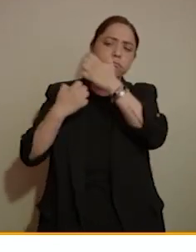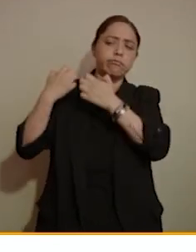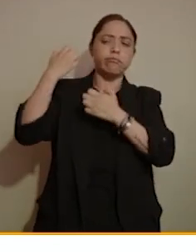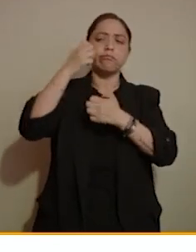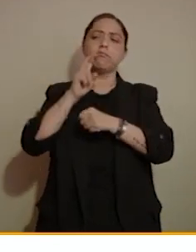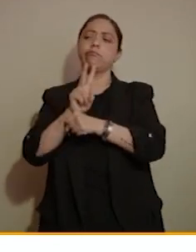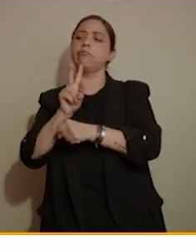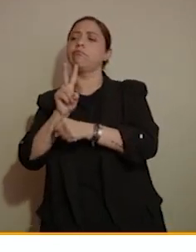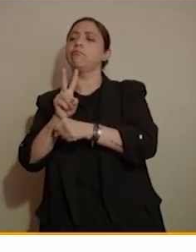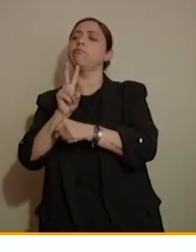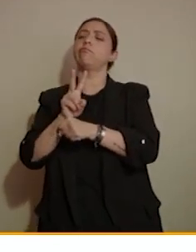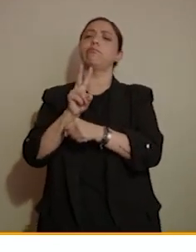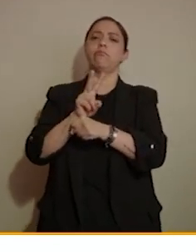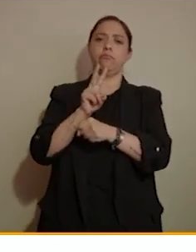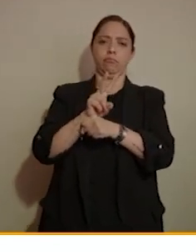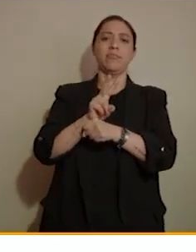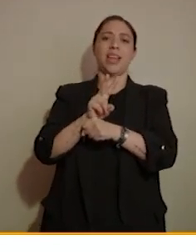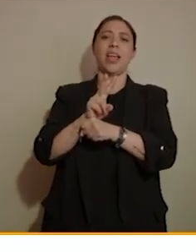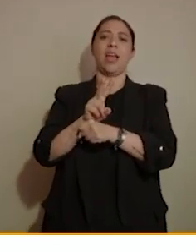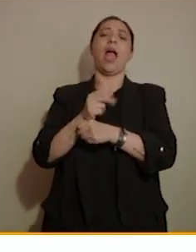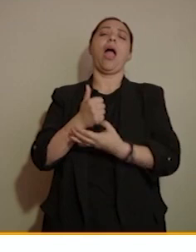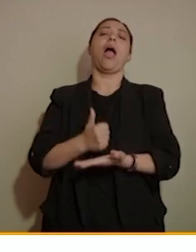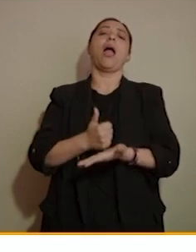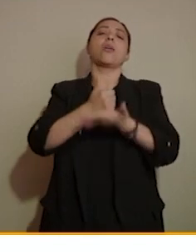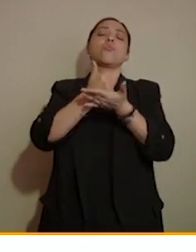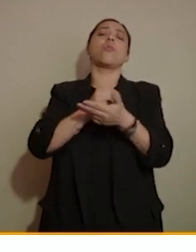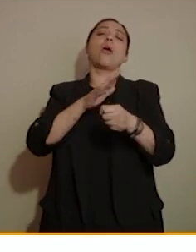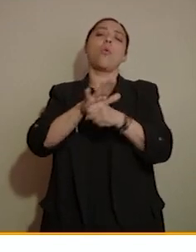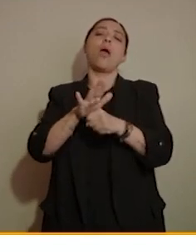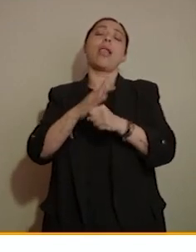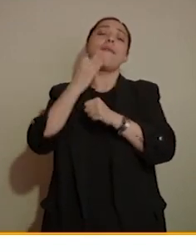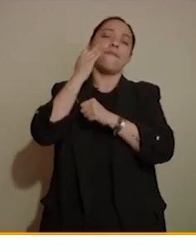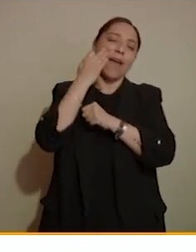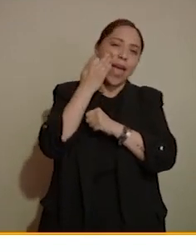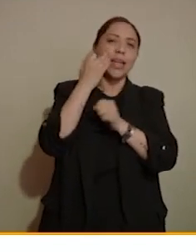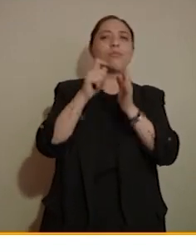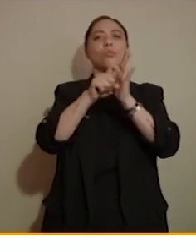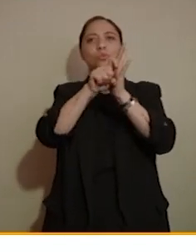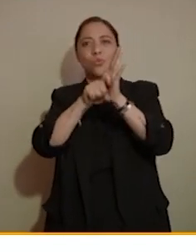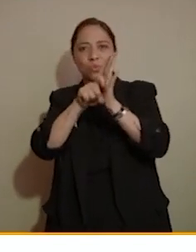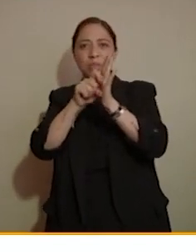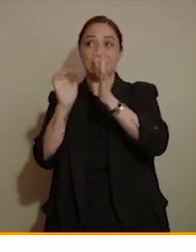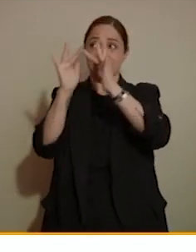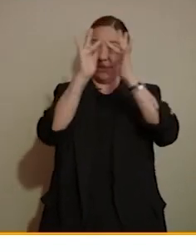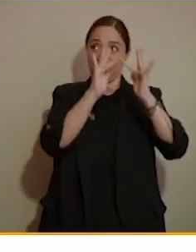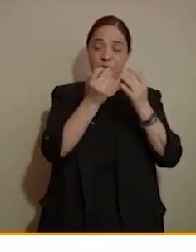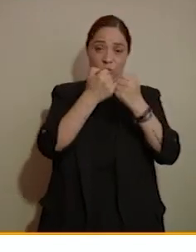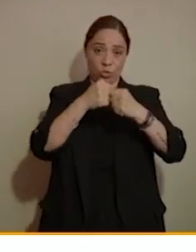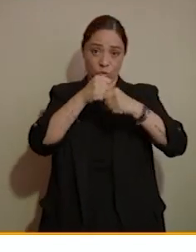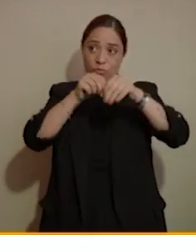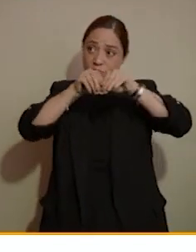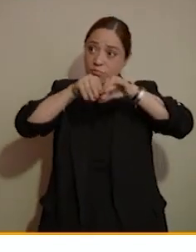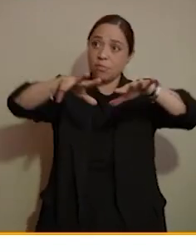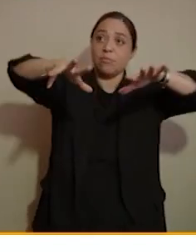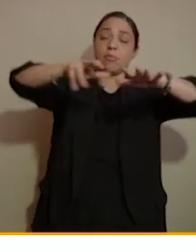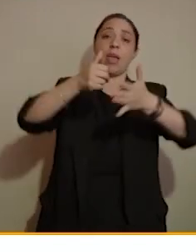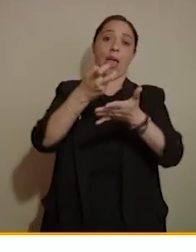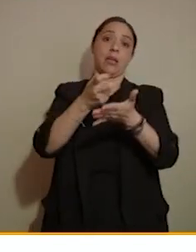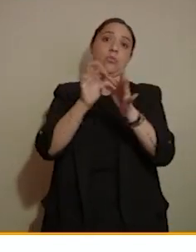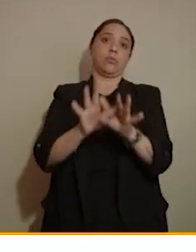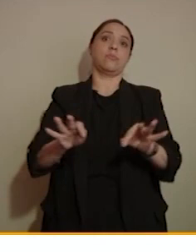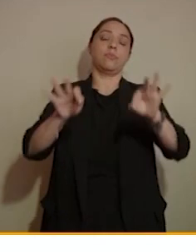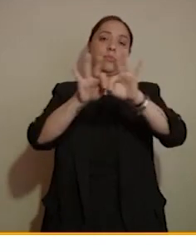bueno, obviamente el rol de los medios, de las redes sociales juegan un papel decisivo sobre ello.